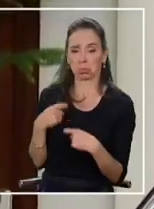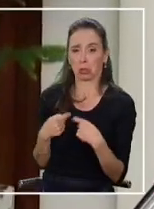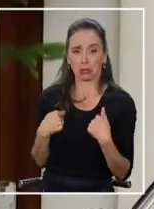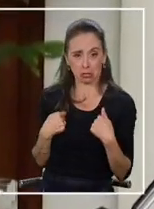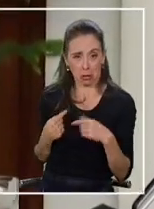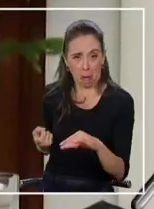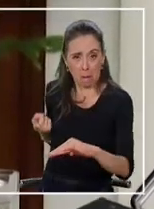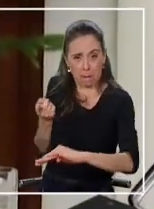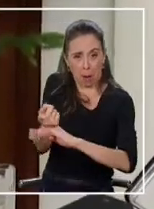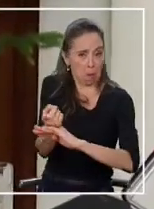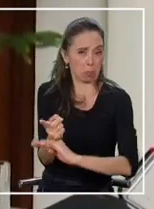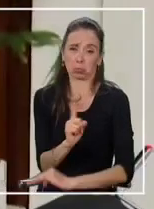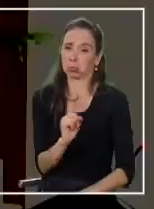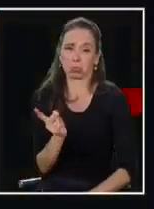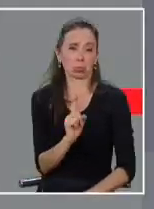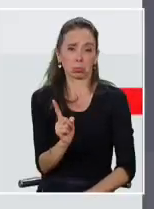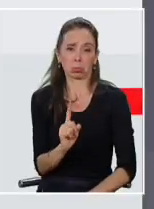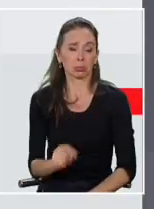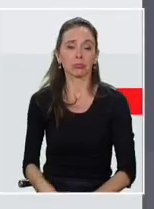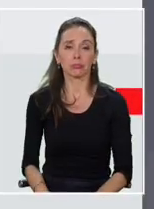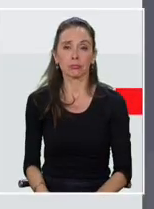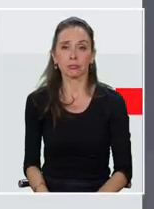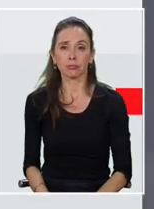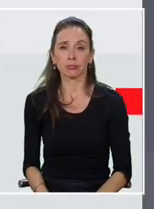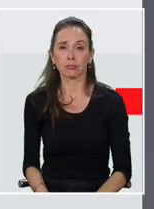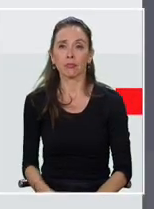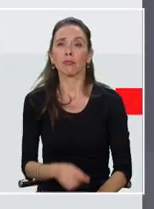su participación en el bombardeo.